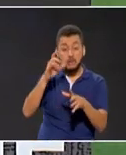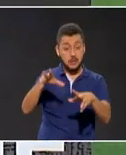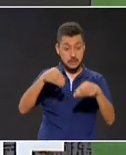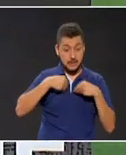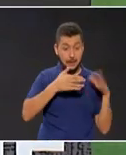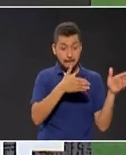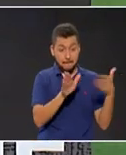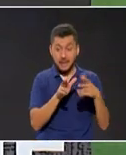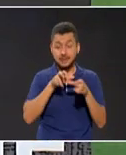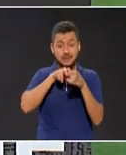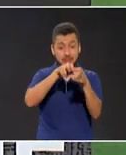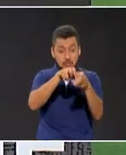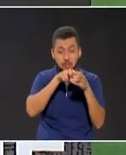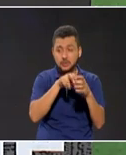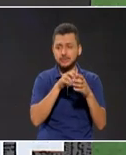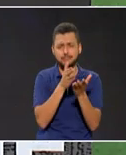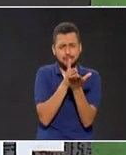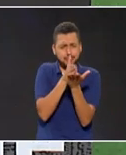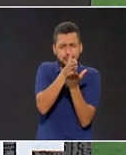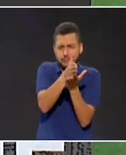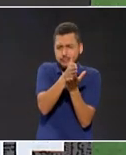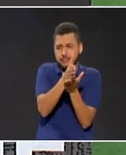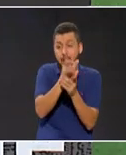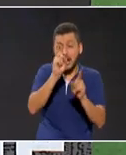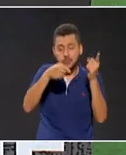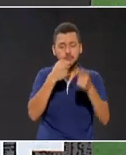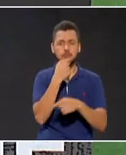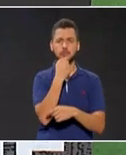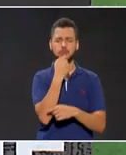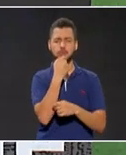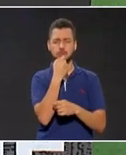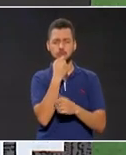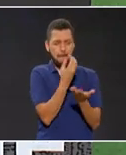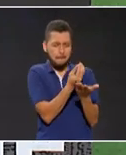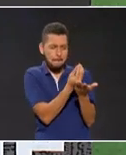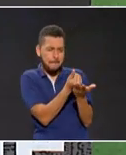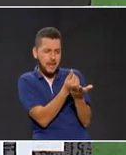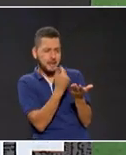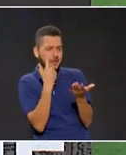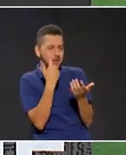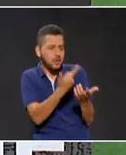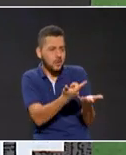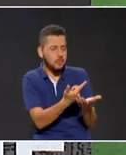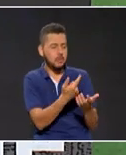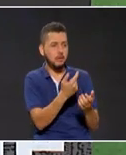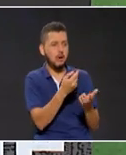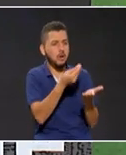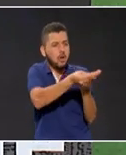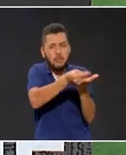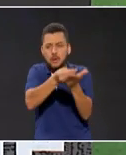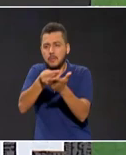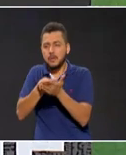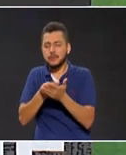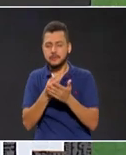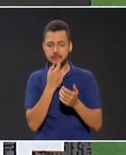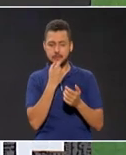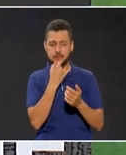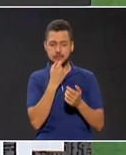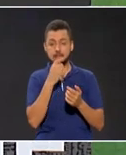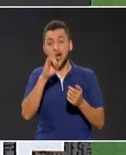sin mirar los precios que en este momento siguen siendo en muchos casos altos, la gente que tiene acceso a